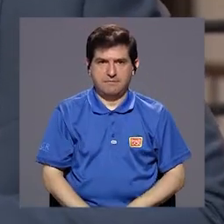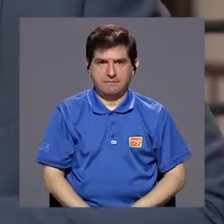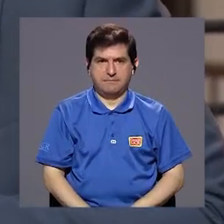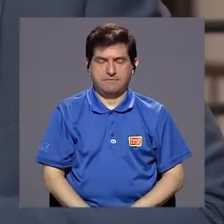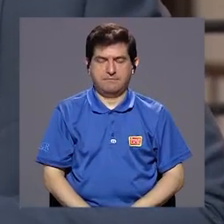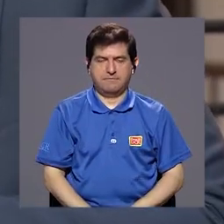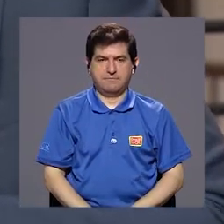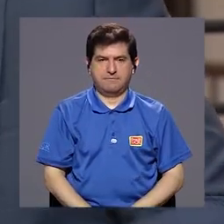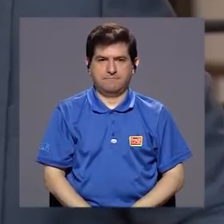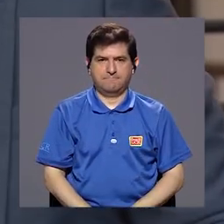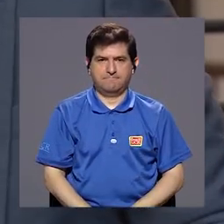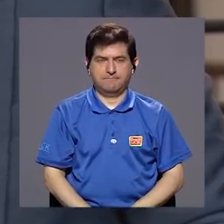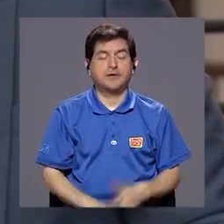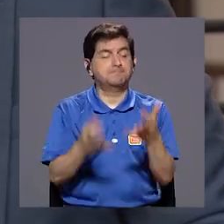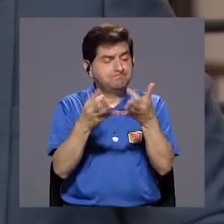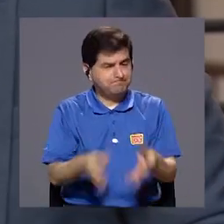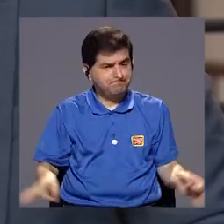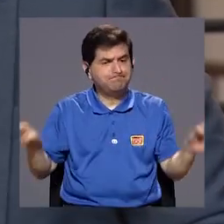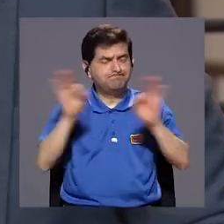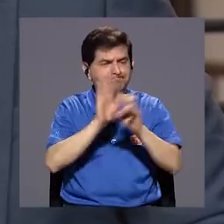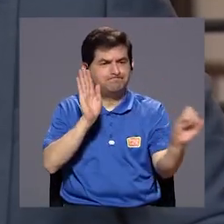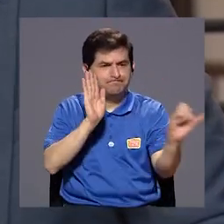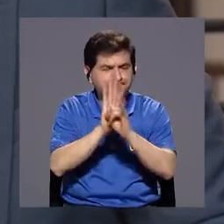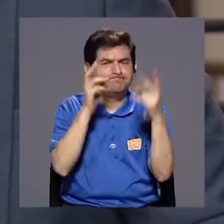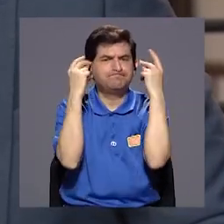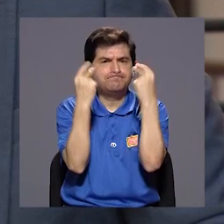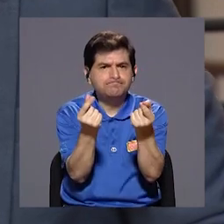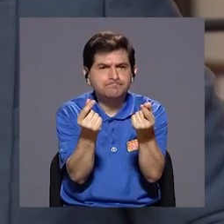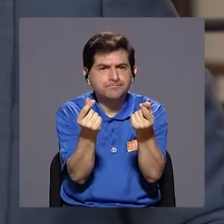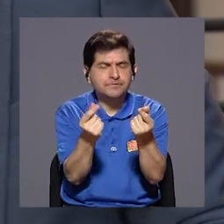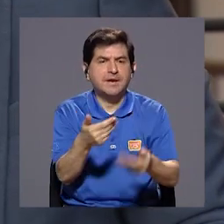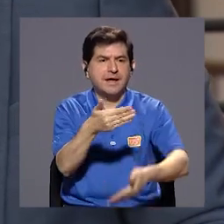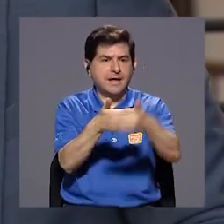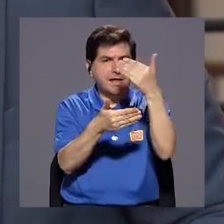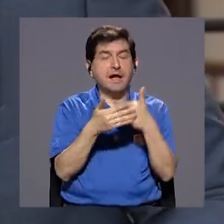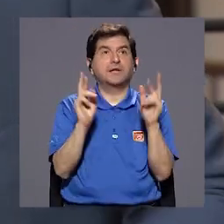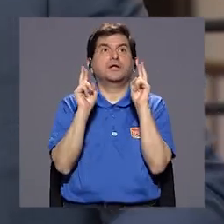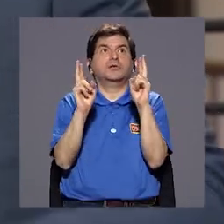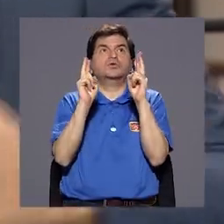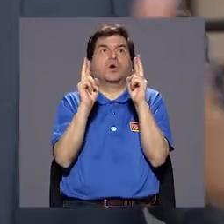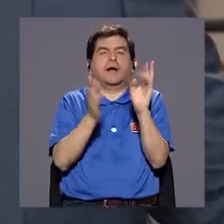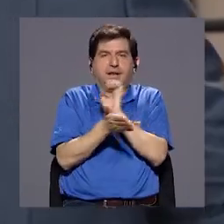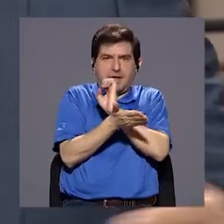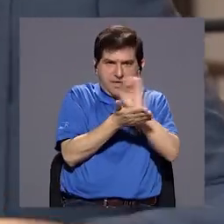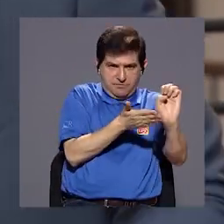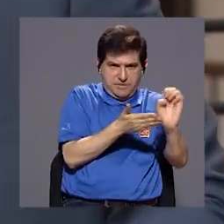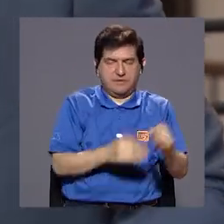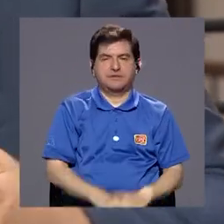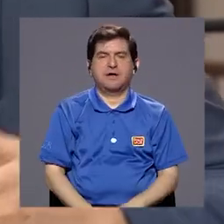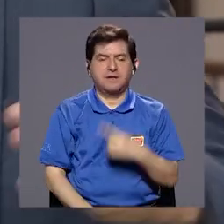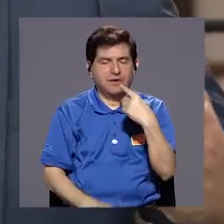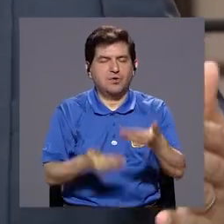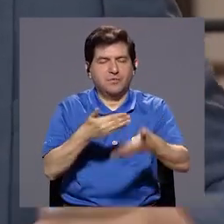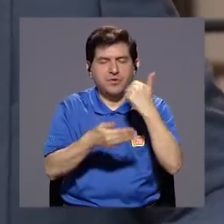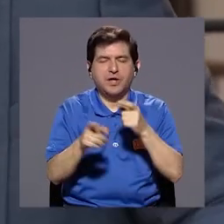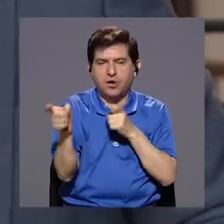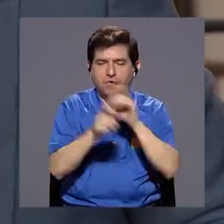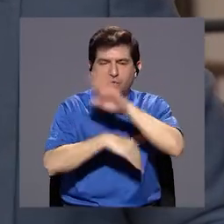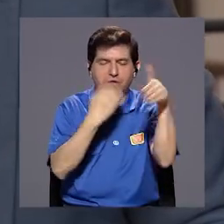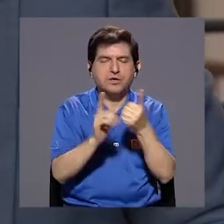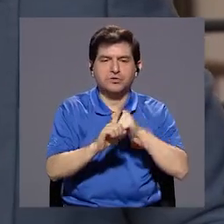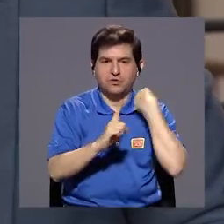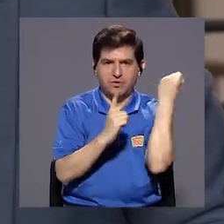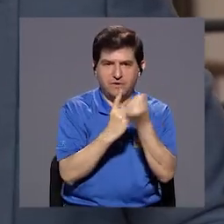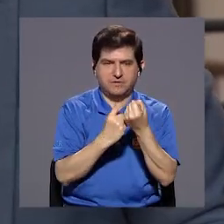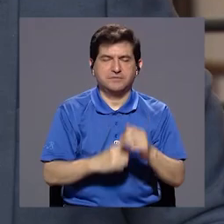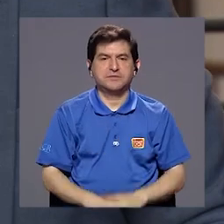puede llevar a una muerte. Entonces, es importante identificarla pronto y antes que eso, ojalá prevenirla con el adecuado control de todos